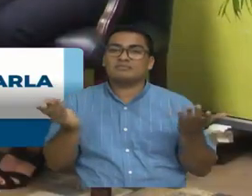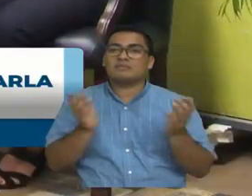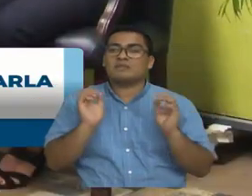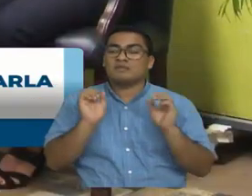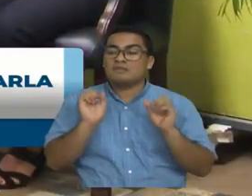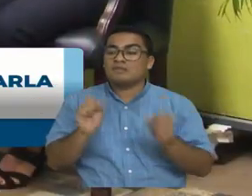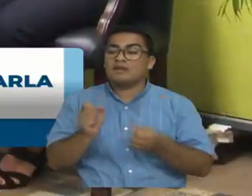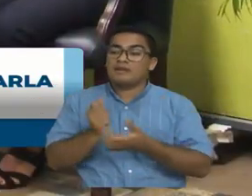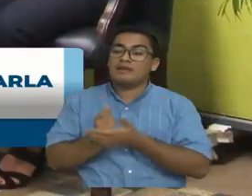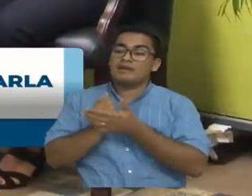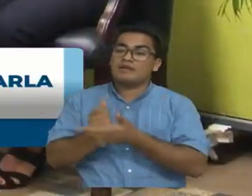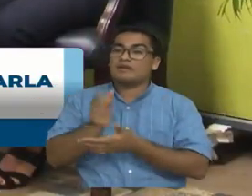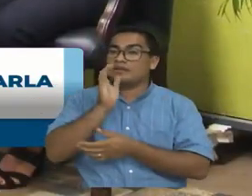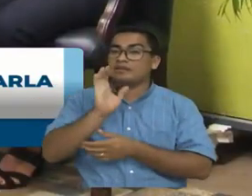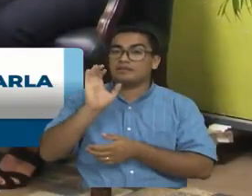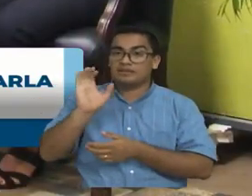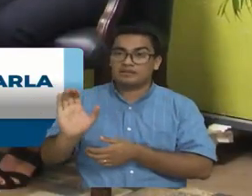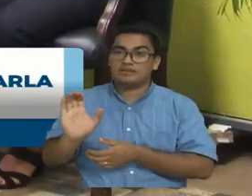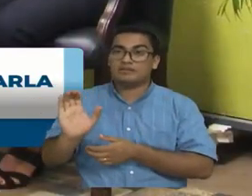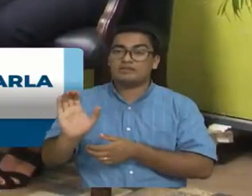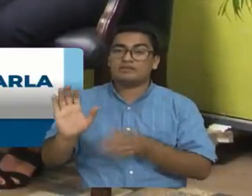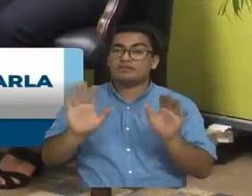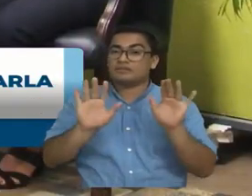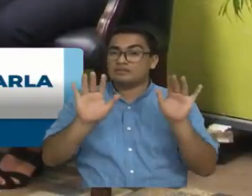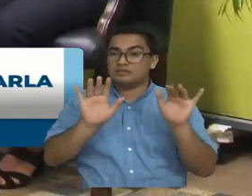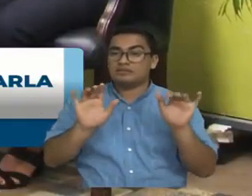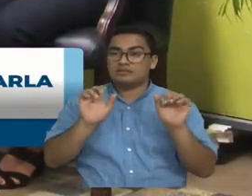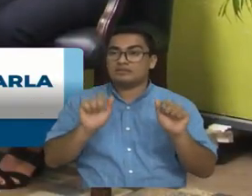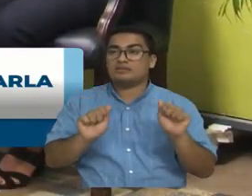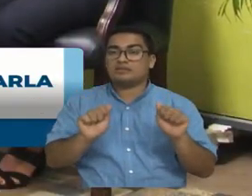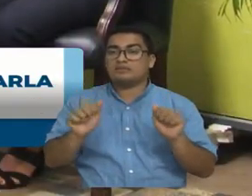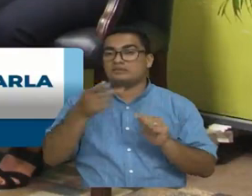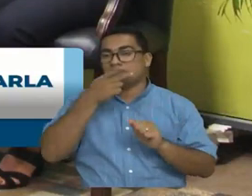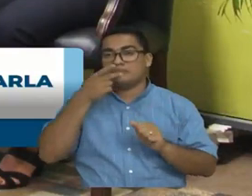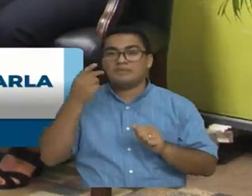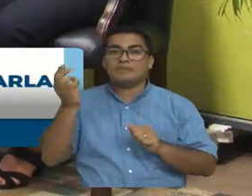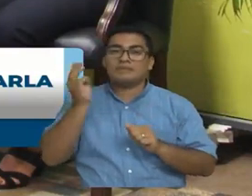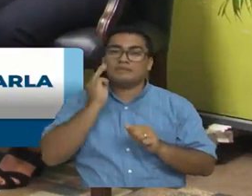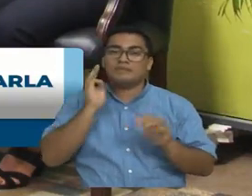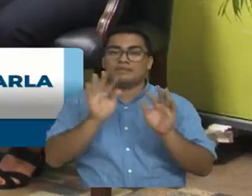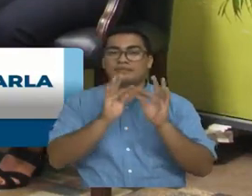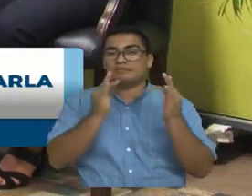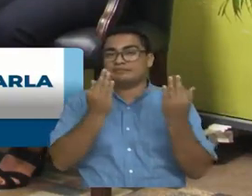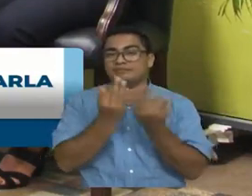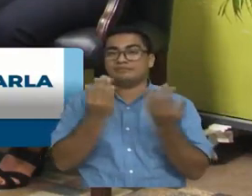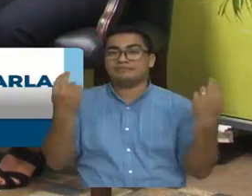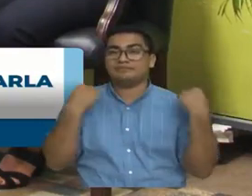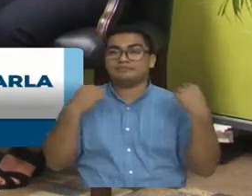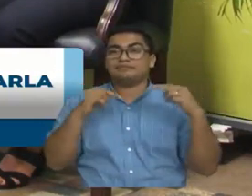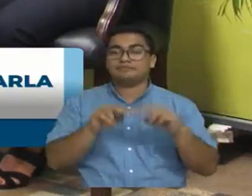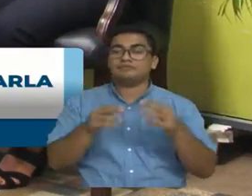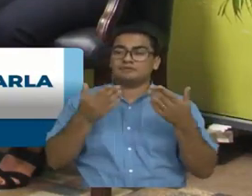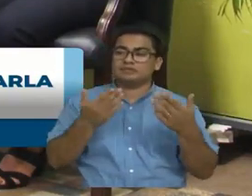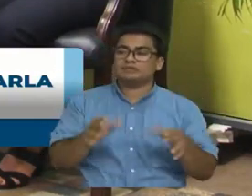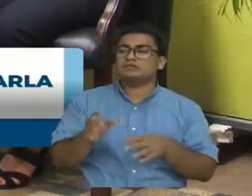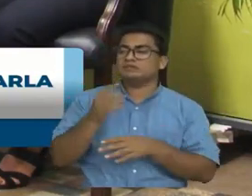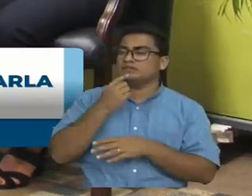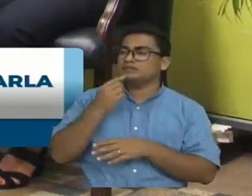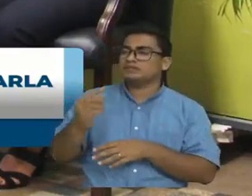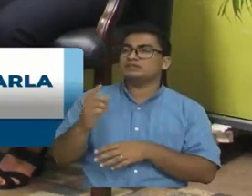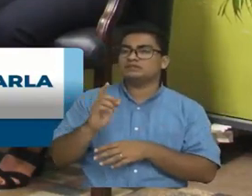podemos ayudarle a esos niños que ya están? O sea, ya el padre de familia, el maestro lo ha identificado con